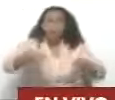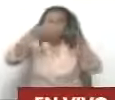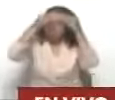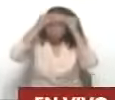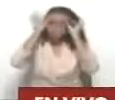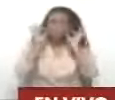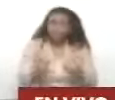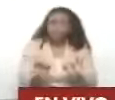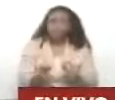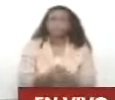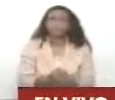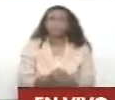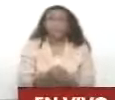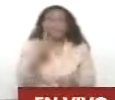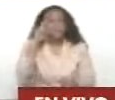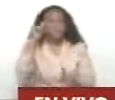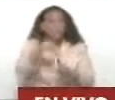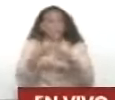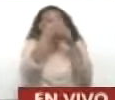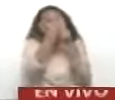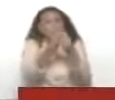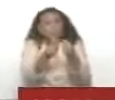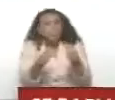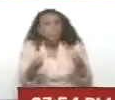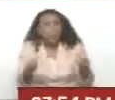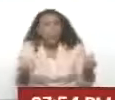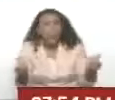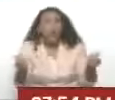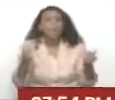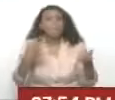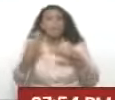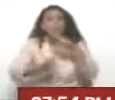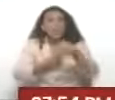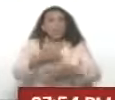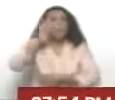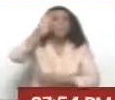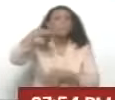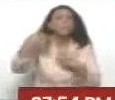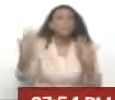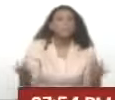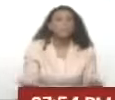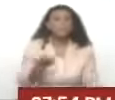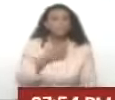entendimiento para armonizar la visión hacia el futuro.